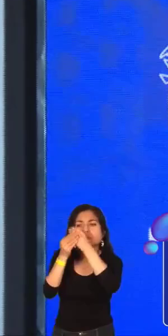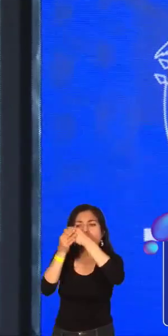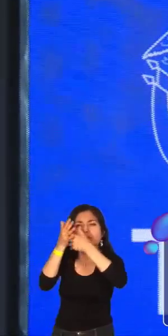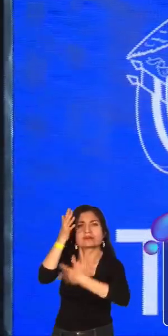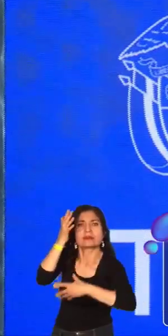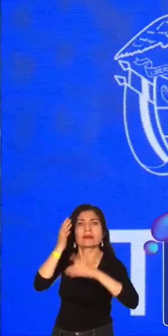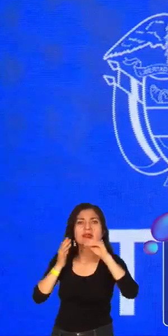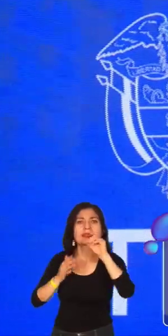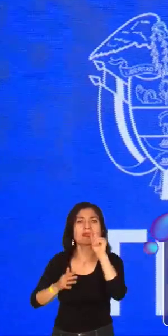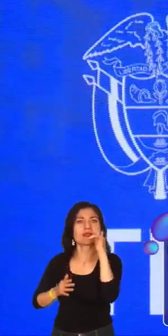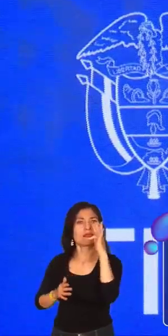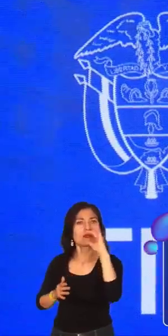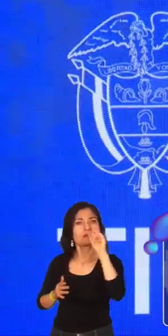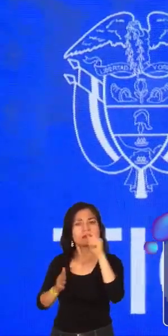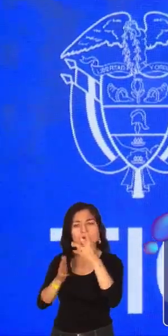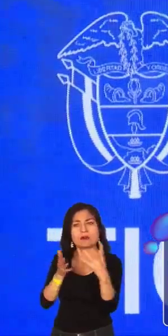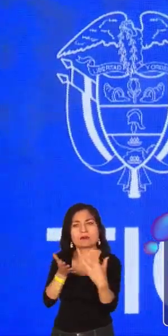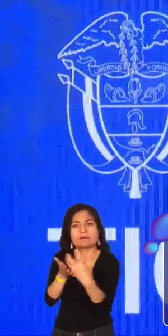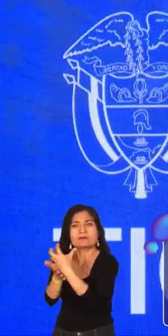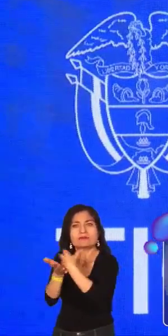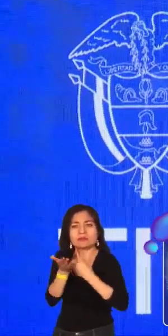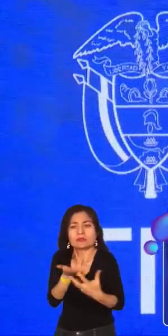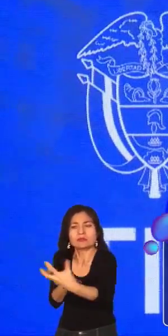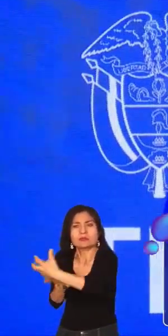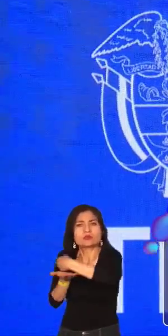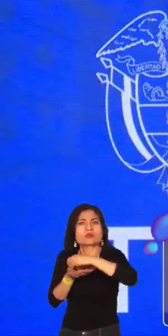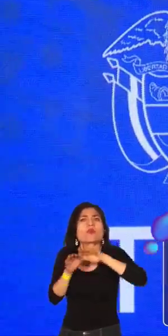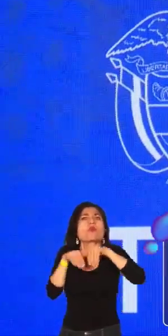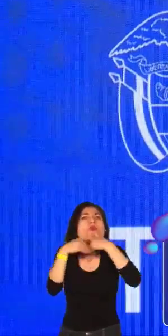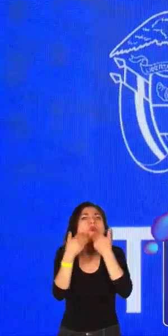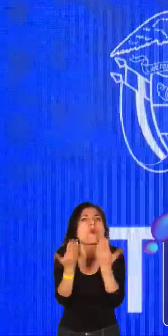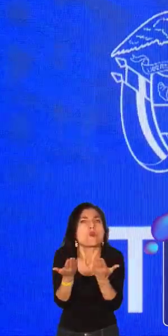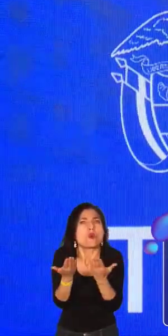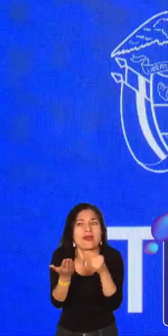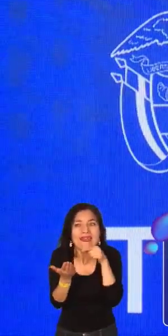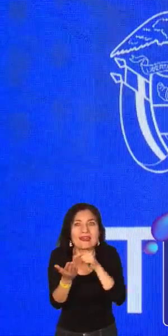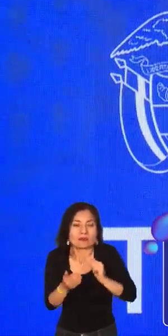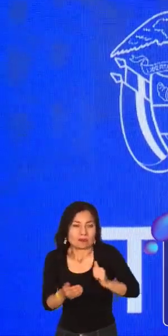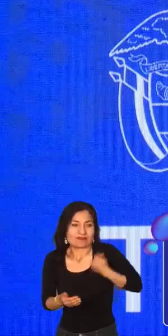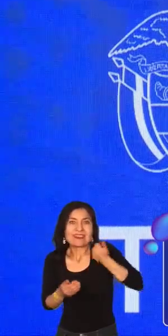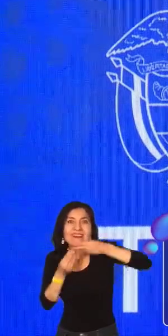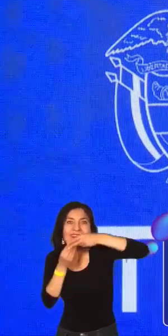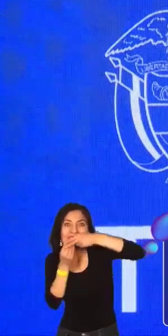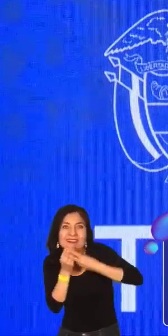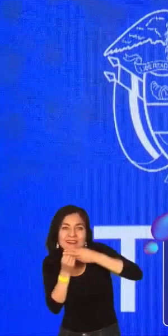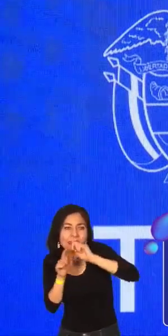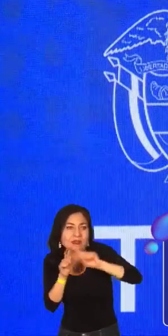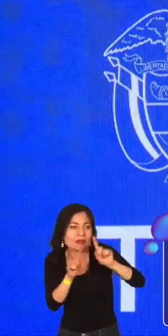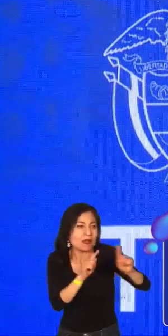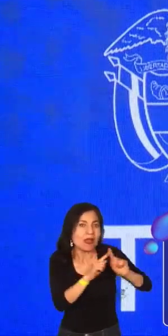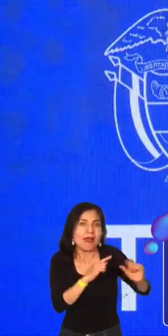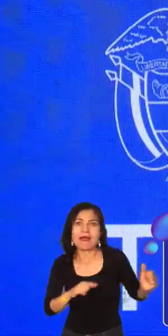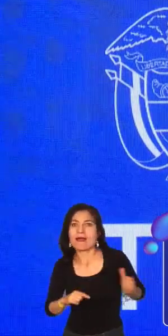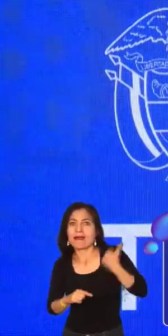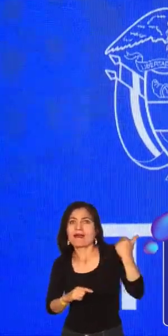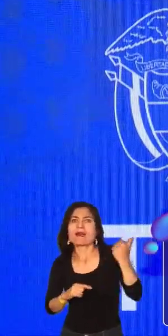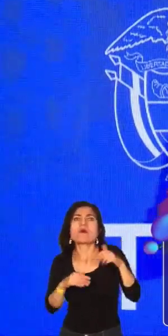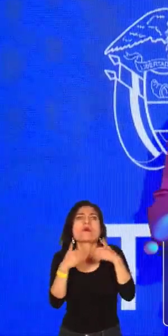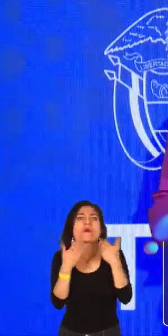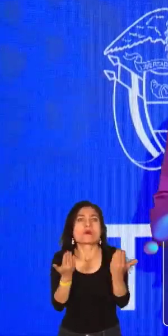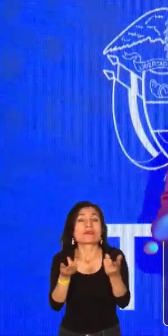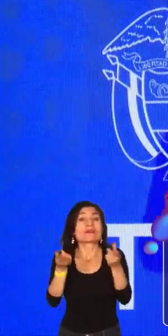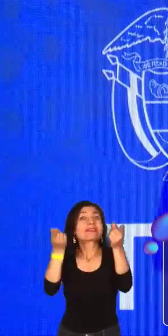una gestión adecuada al destino y sacar el máximo provecho de todas estas herramientas? Y muy importante este aspecto